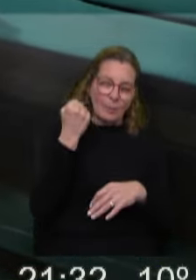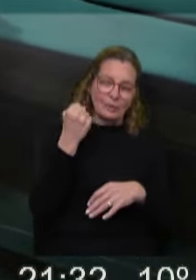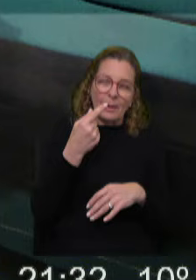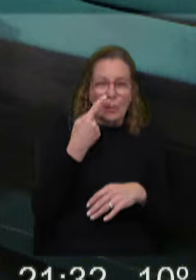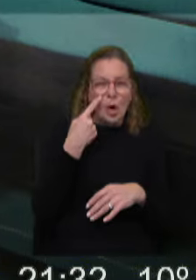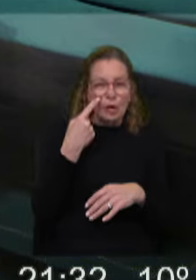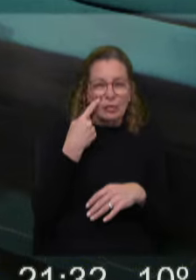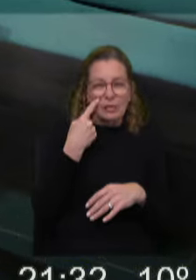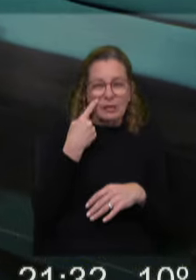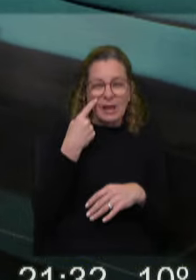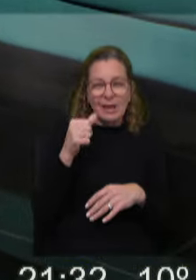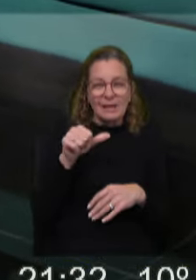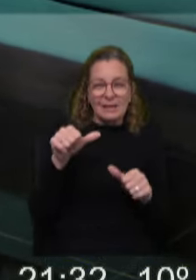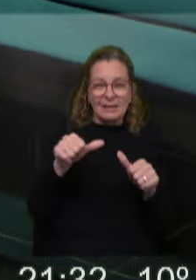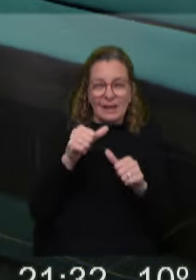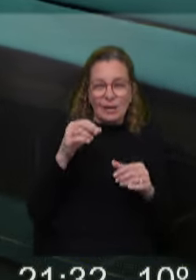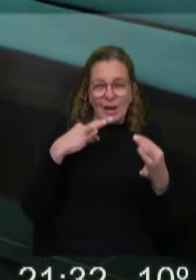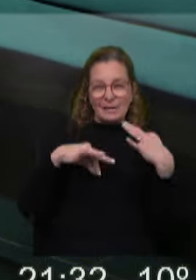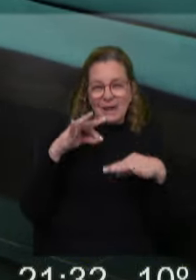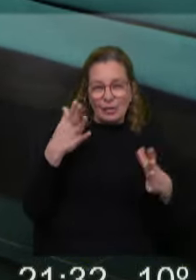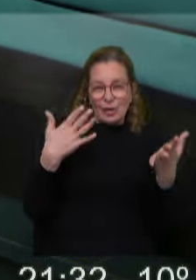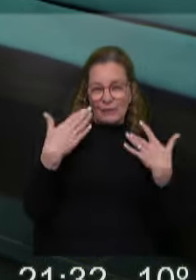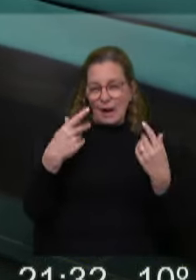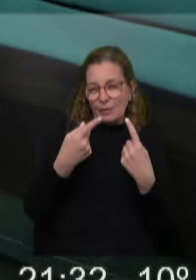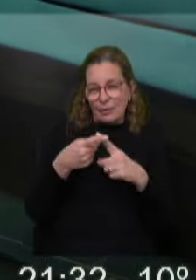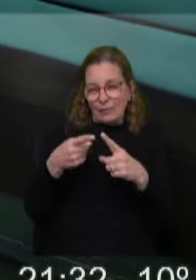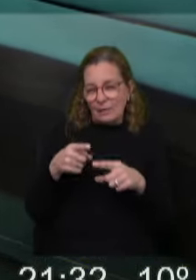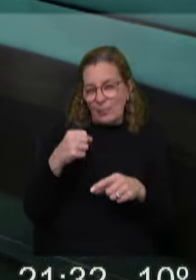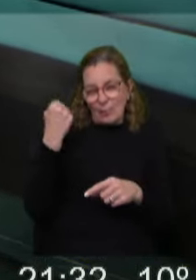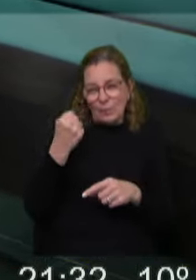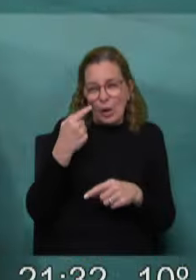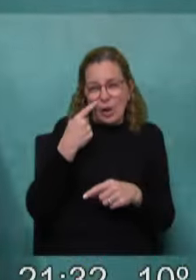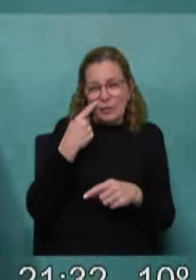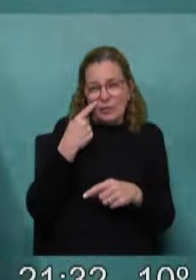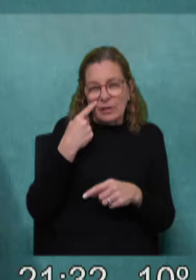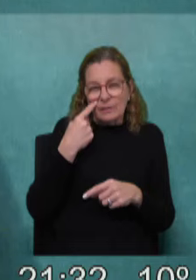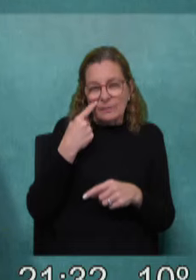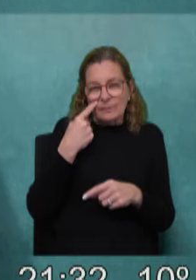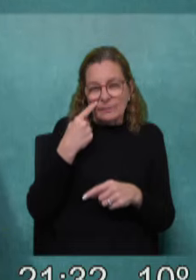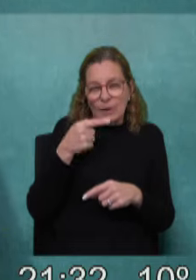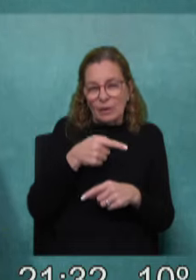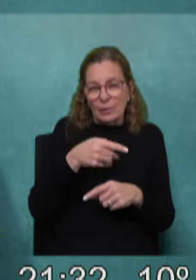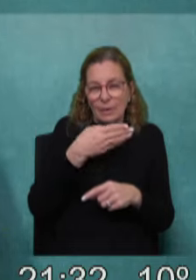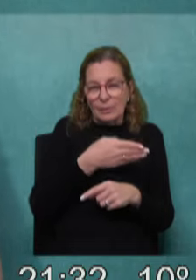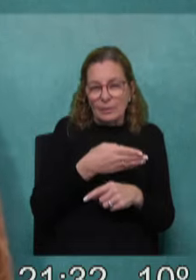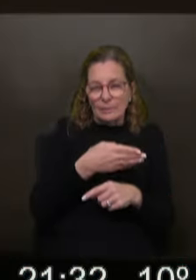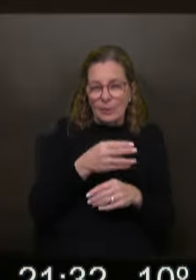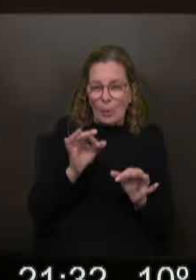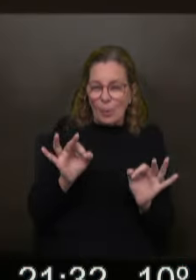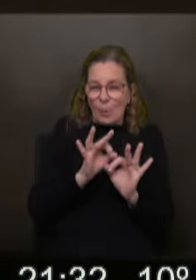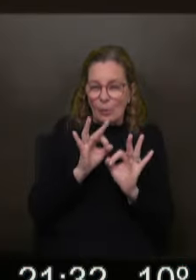que después hicieron funciones en el teatro de verano. Súper popular. Bueno, lo de Anthony va por otro lado. Anthony es como un